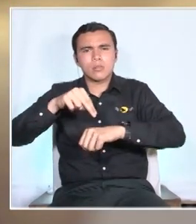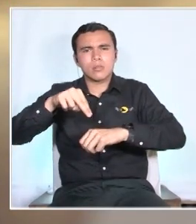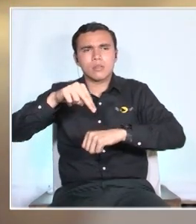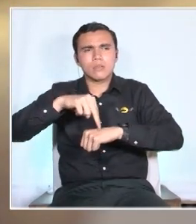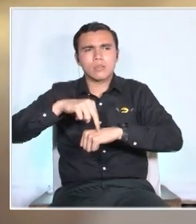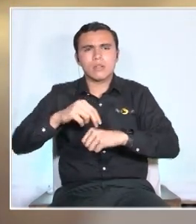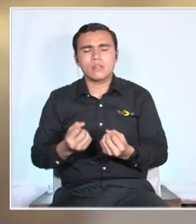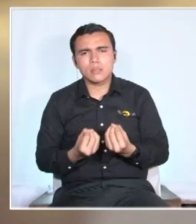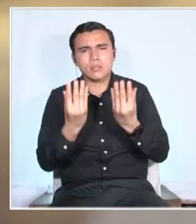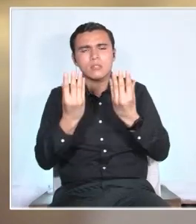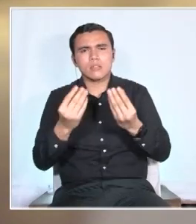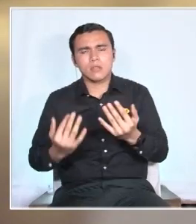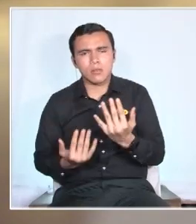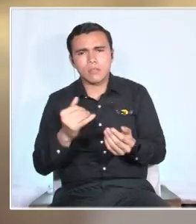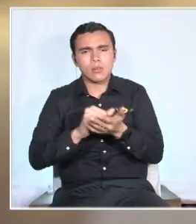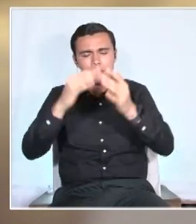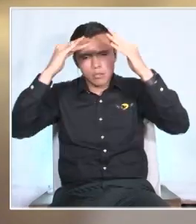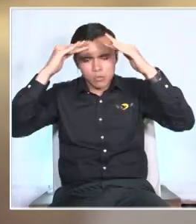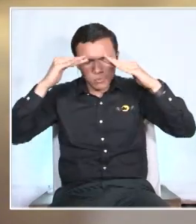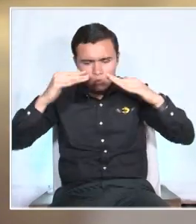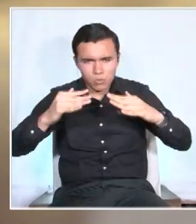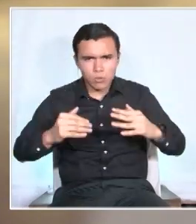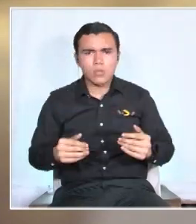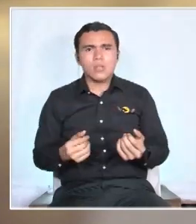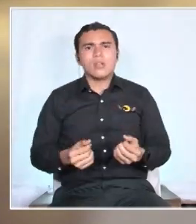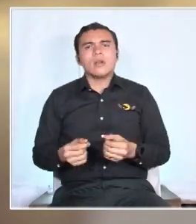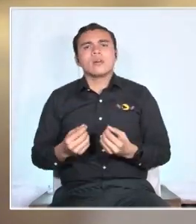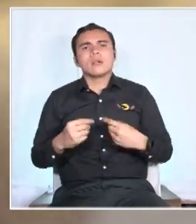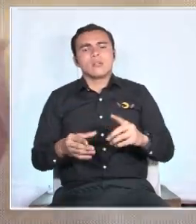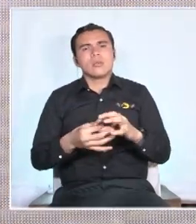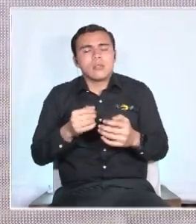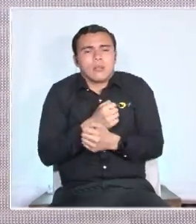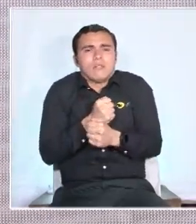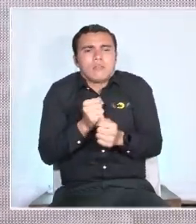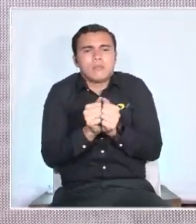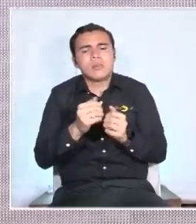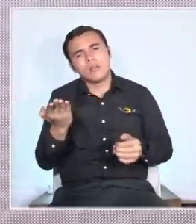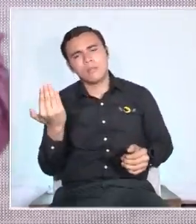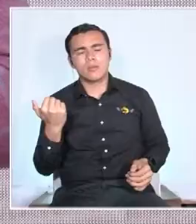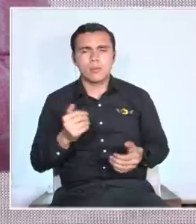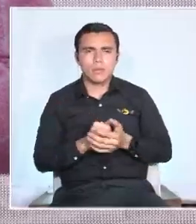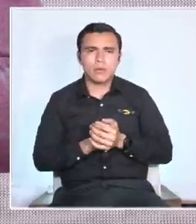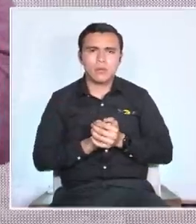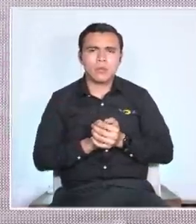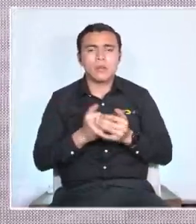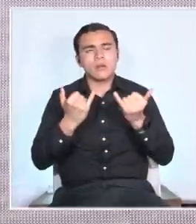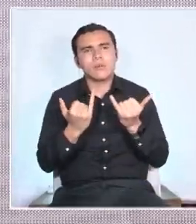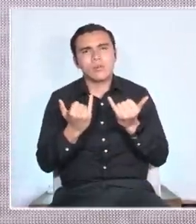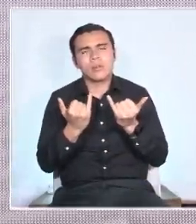un fuego a causa de la lluvia que caía y a causa del frío que había en ese momento. Ahora,